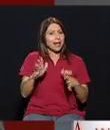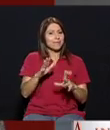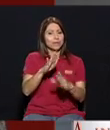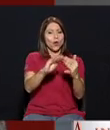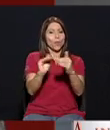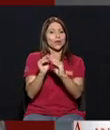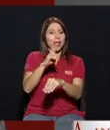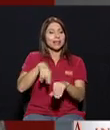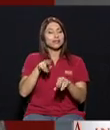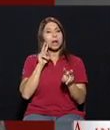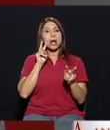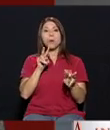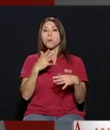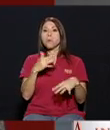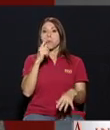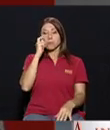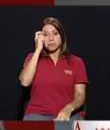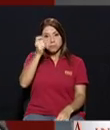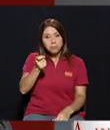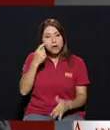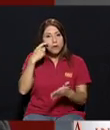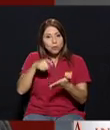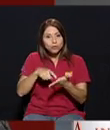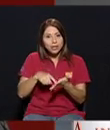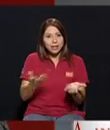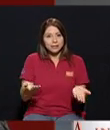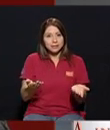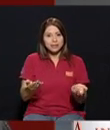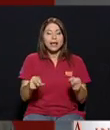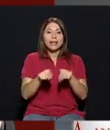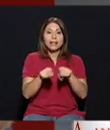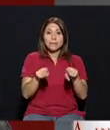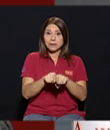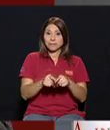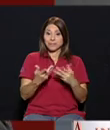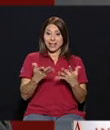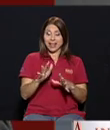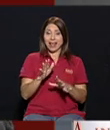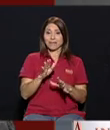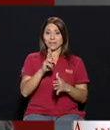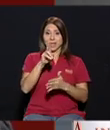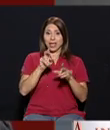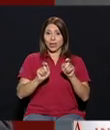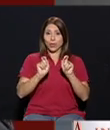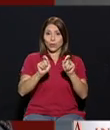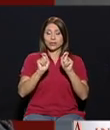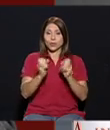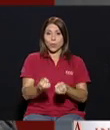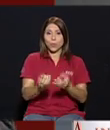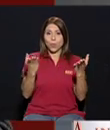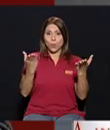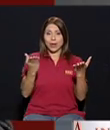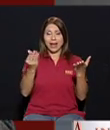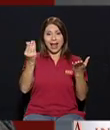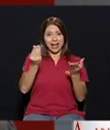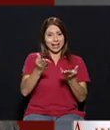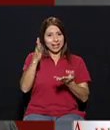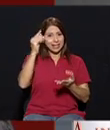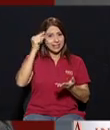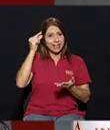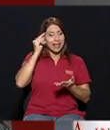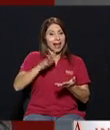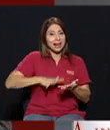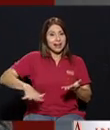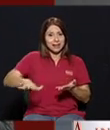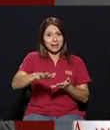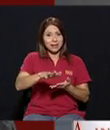sido reconocidas por la comunidad nacional, al punto que la institucionalidad de la educación pública estatal es de las